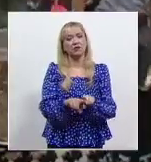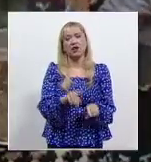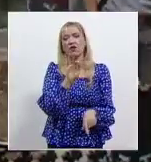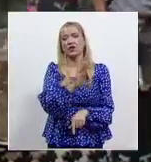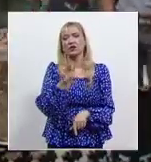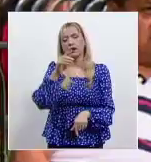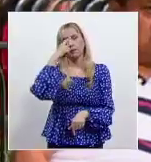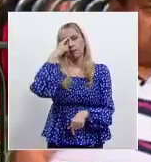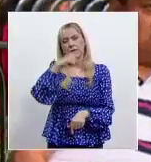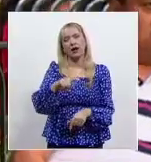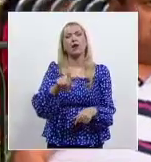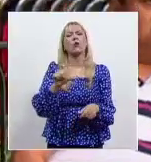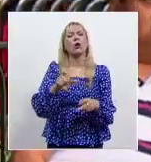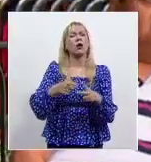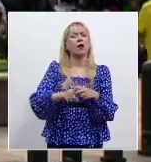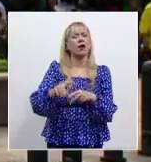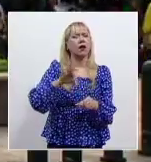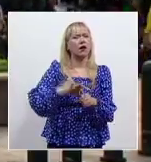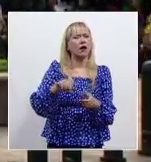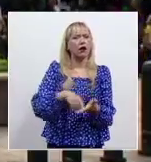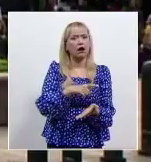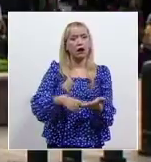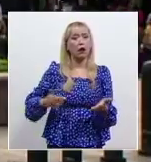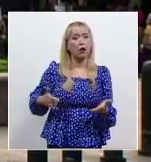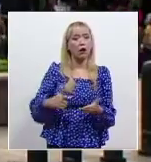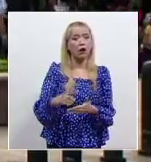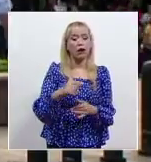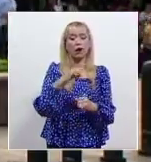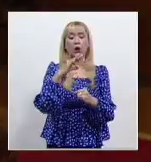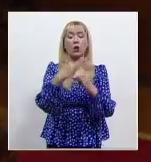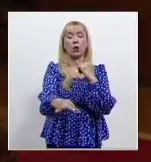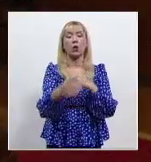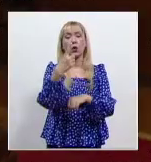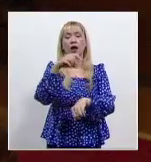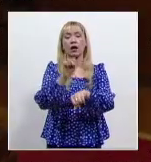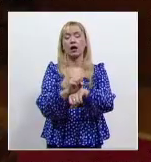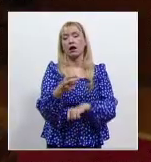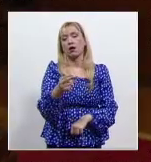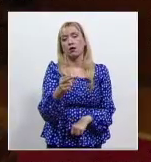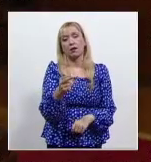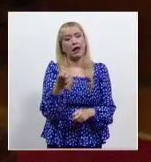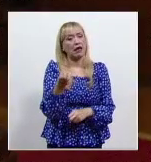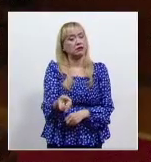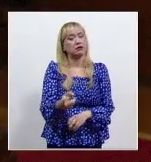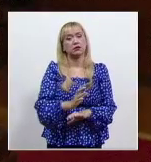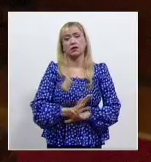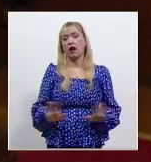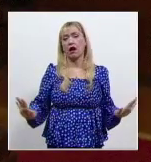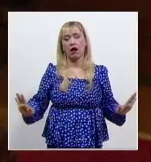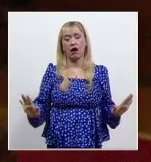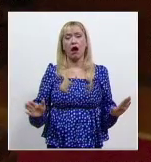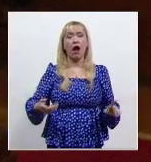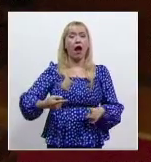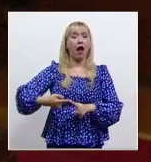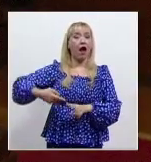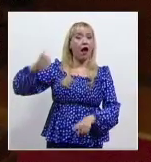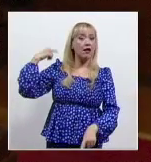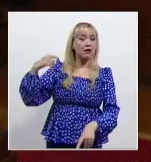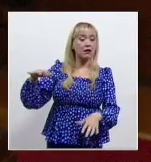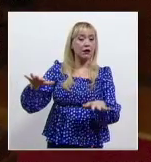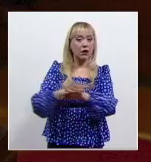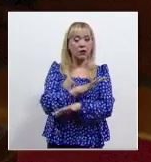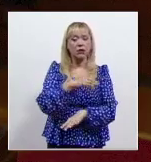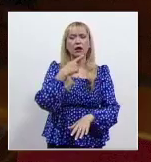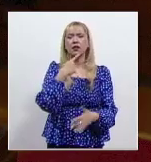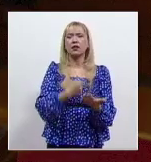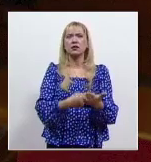proceso electoral en Guanajuato inicie la última semana de noviembre. Antes de la reforma, el proceso electoral